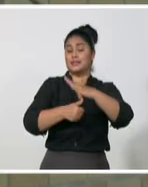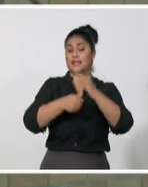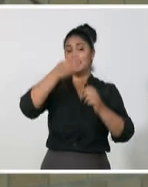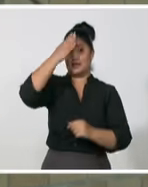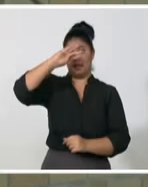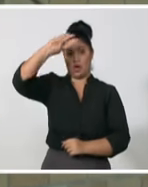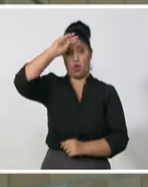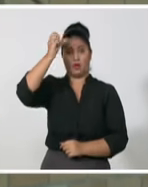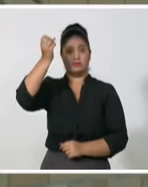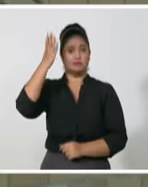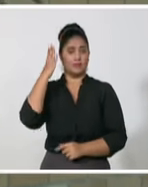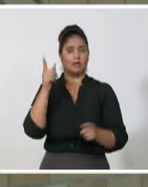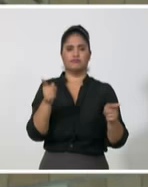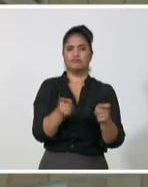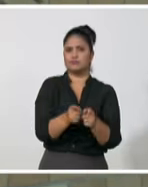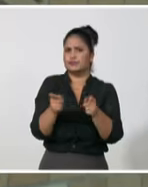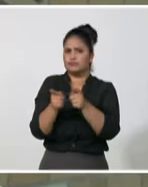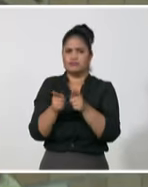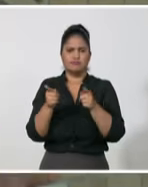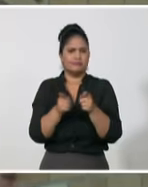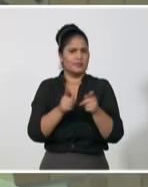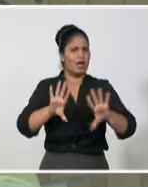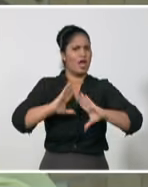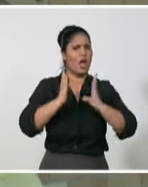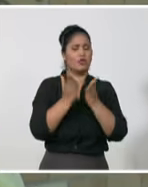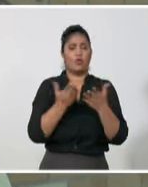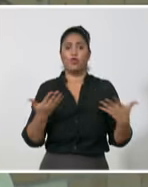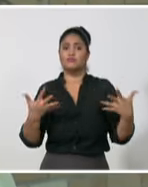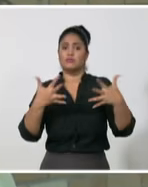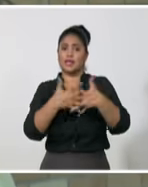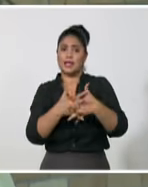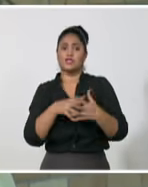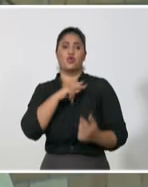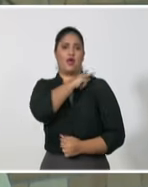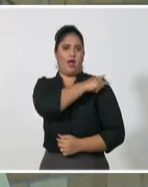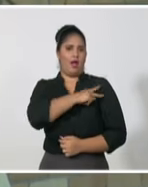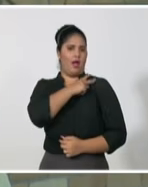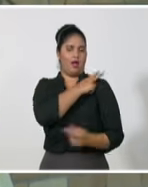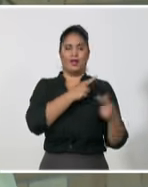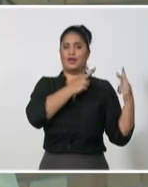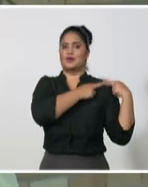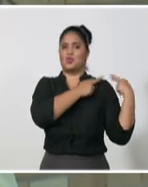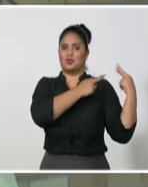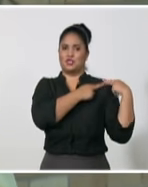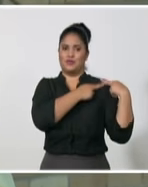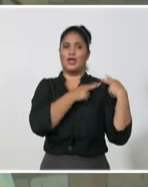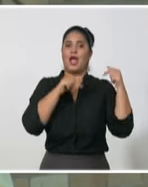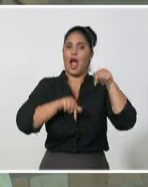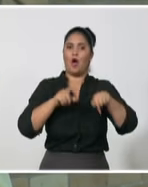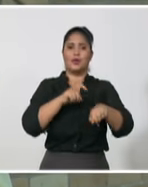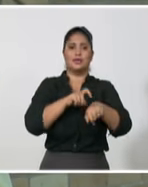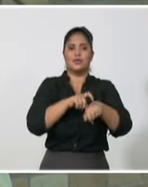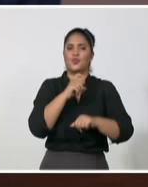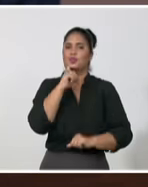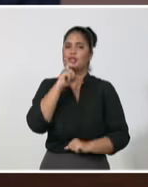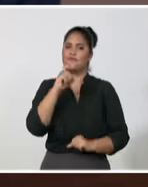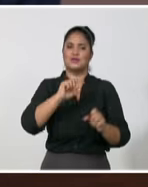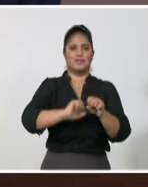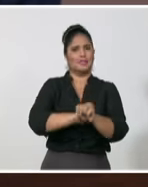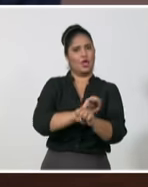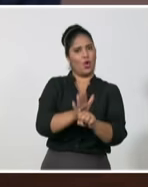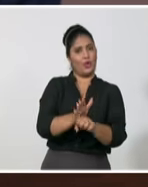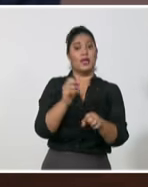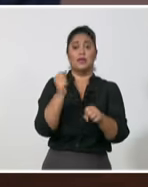bermúdez sintetizó las principales cualidades y misiones de un cuadro revolucionario en las condiciones actuales de nuestro país